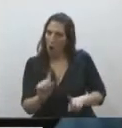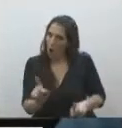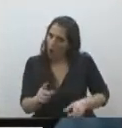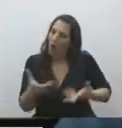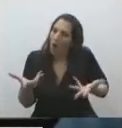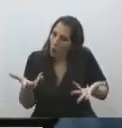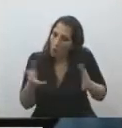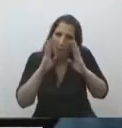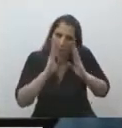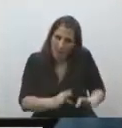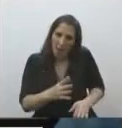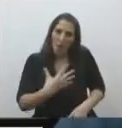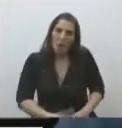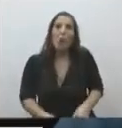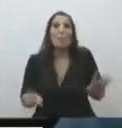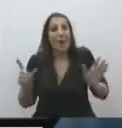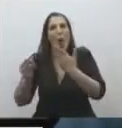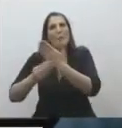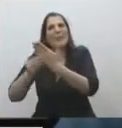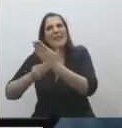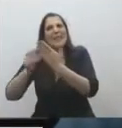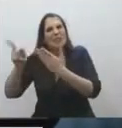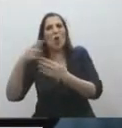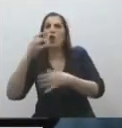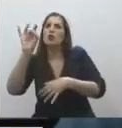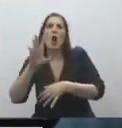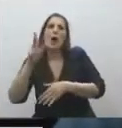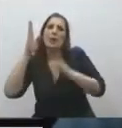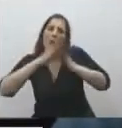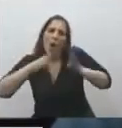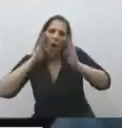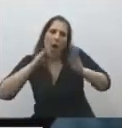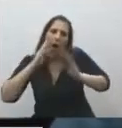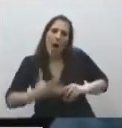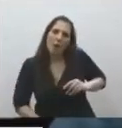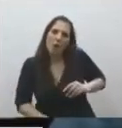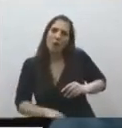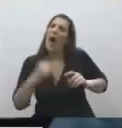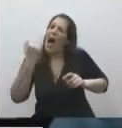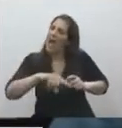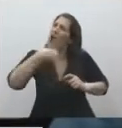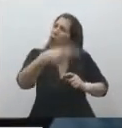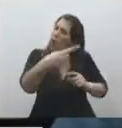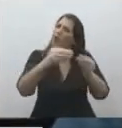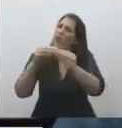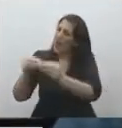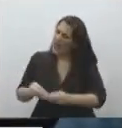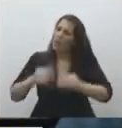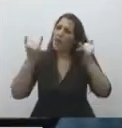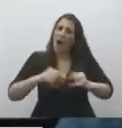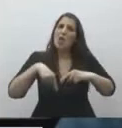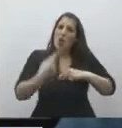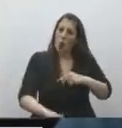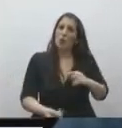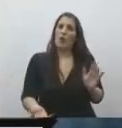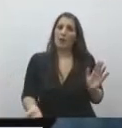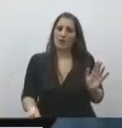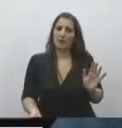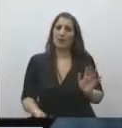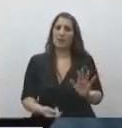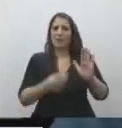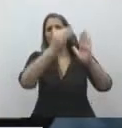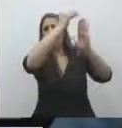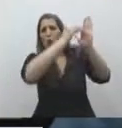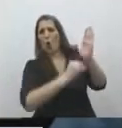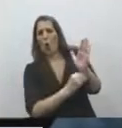fin electoral, sino que políticamente después seguimos trabajando en conjunto en muchísimos temas. En mi provincia, por